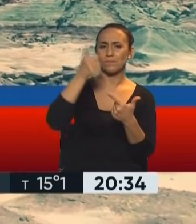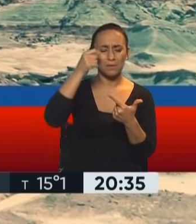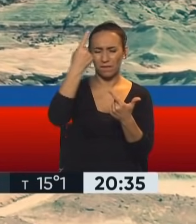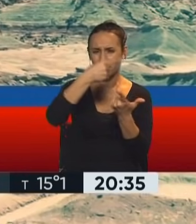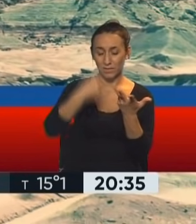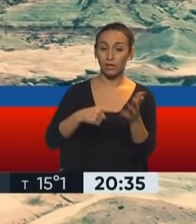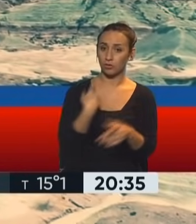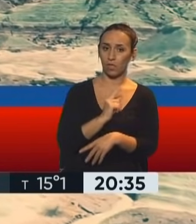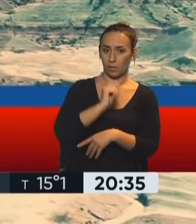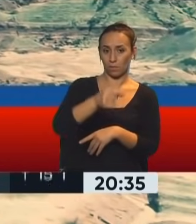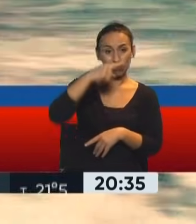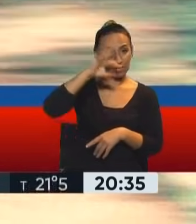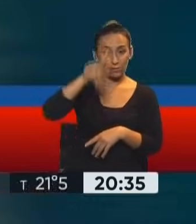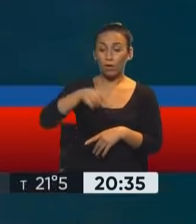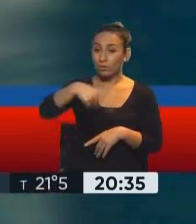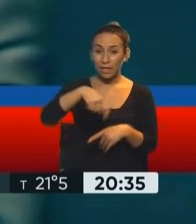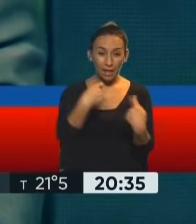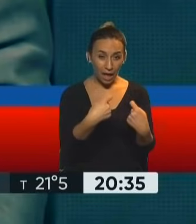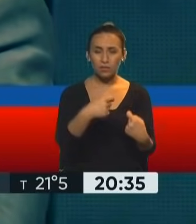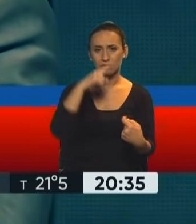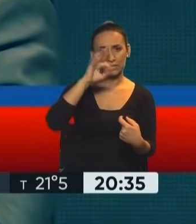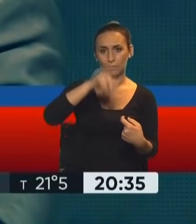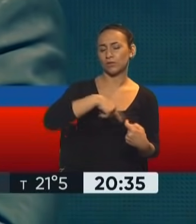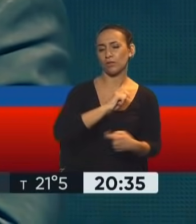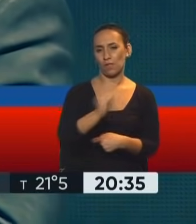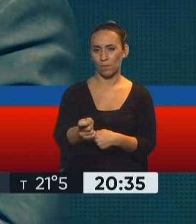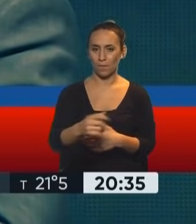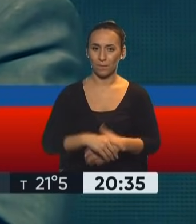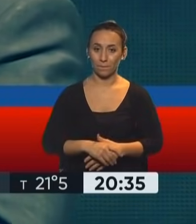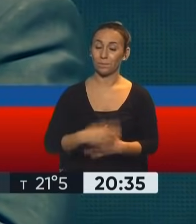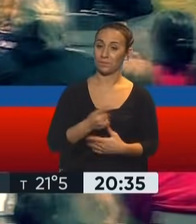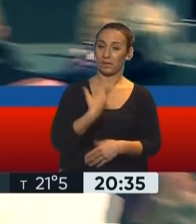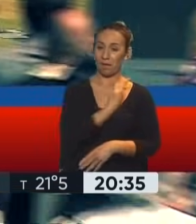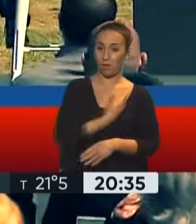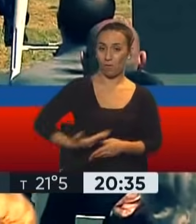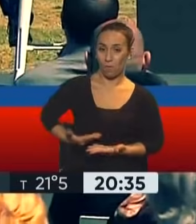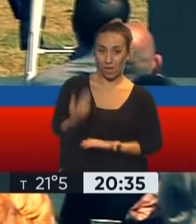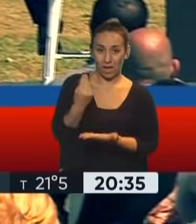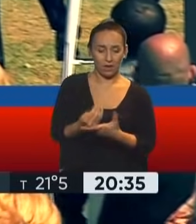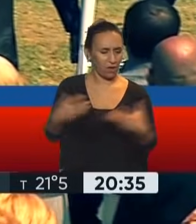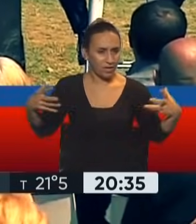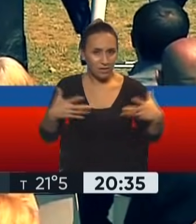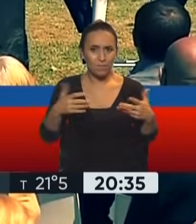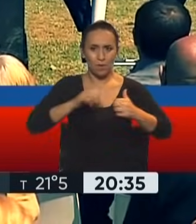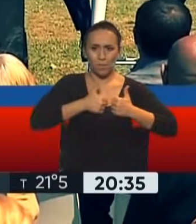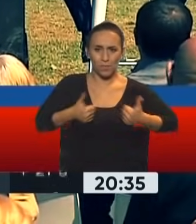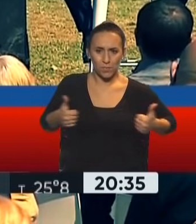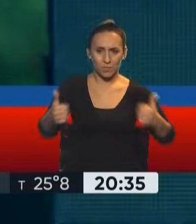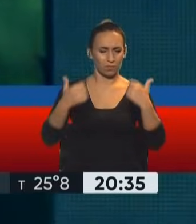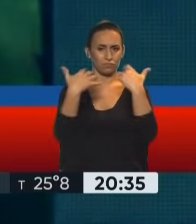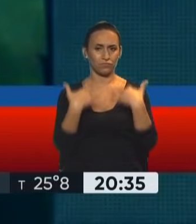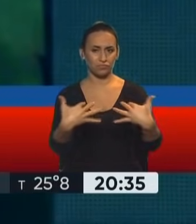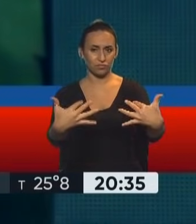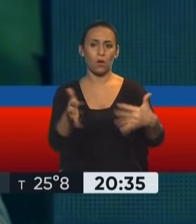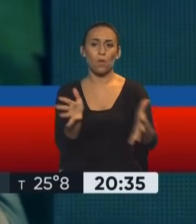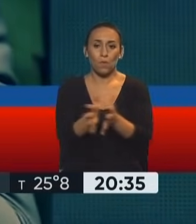el 70% del total de lo que gasten. Acá está el gobierno en pleno, con todo su equipo, con toda su gente, a la par de